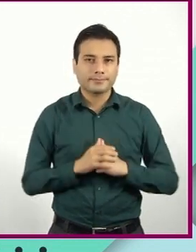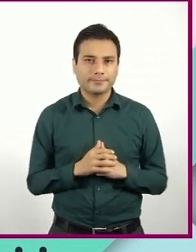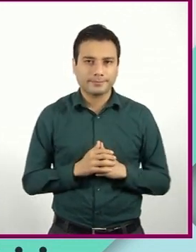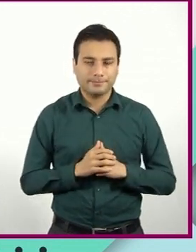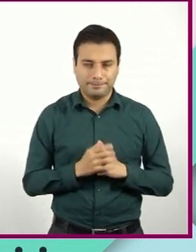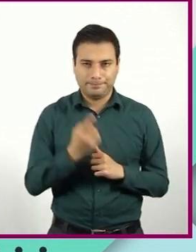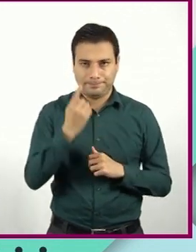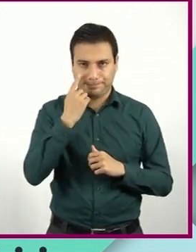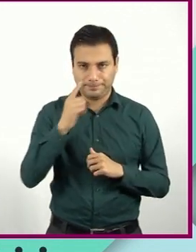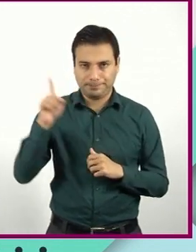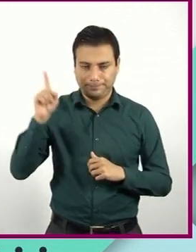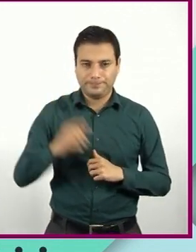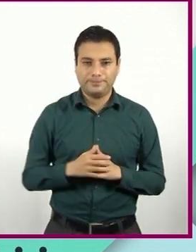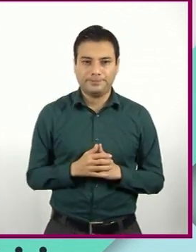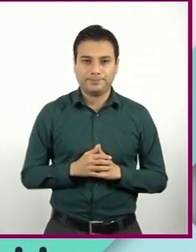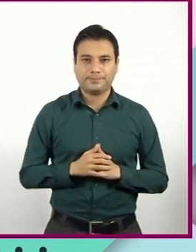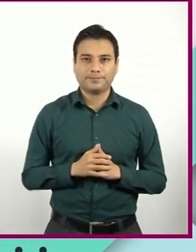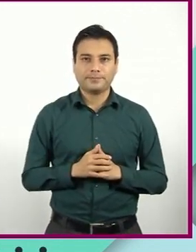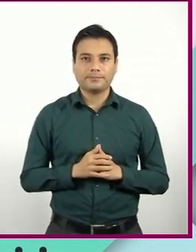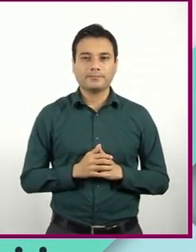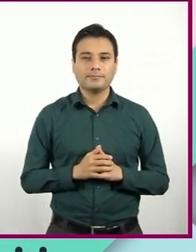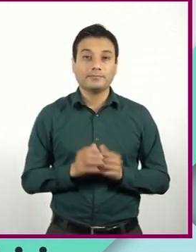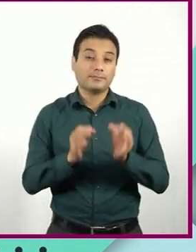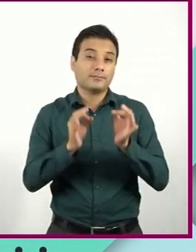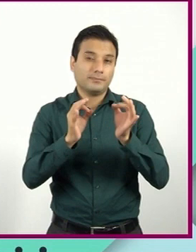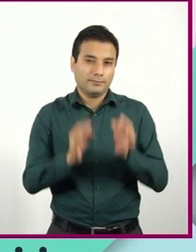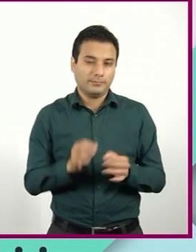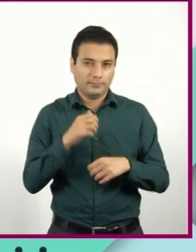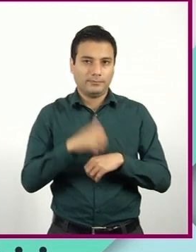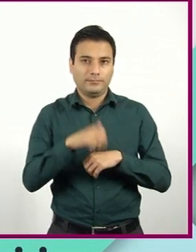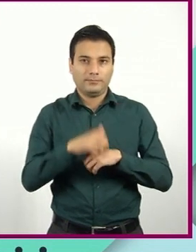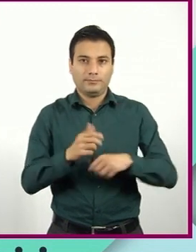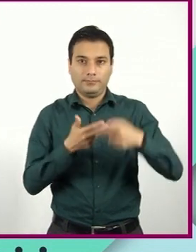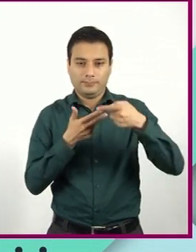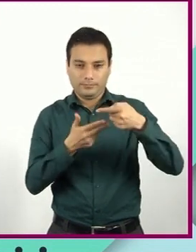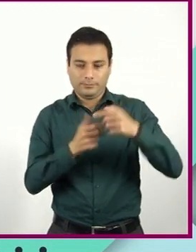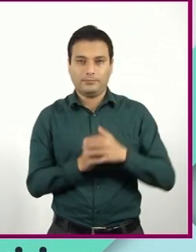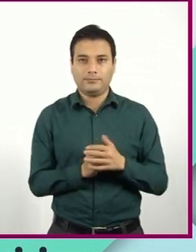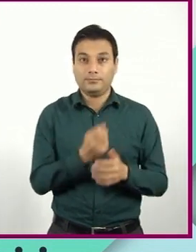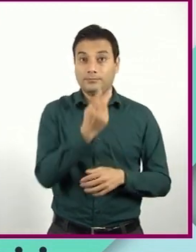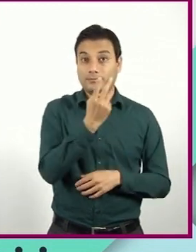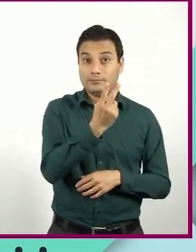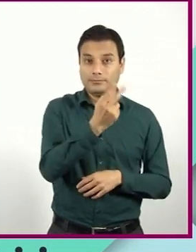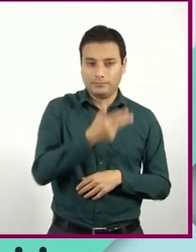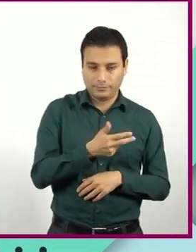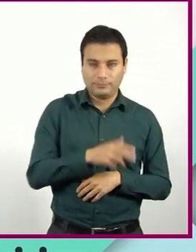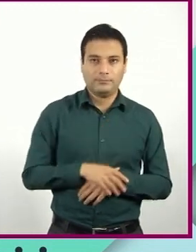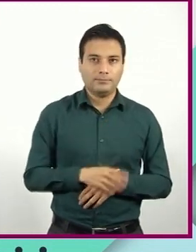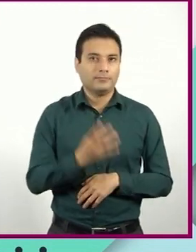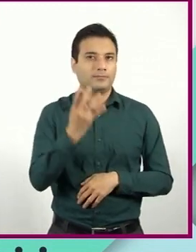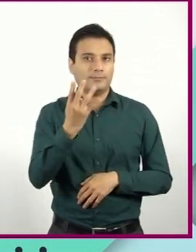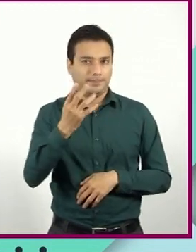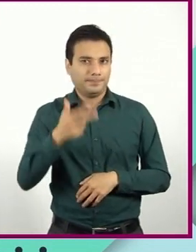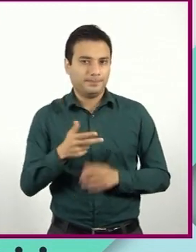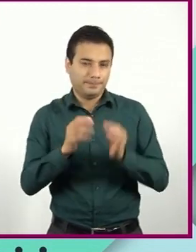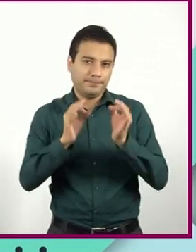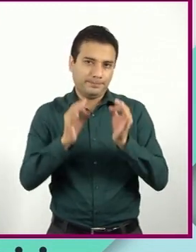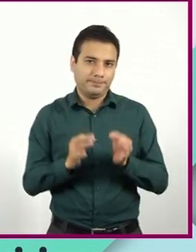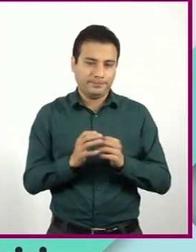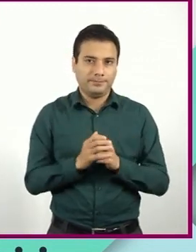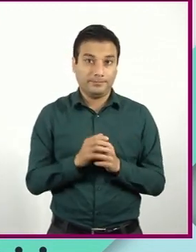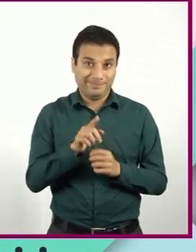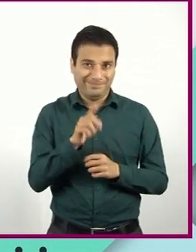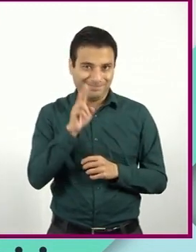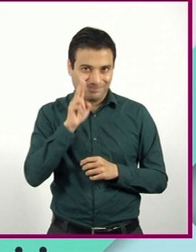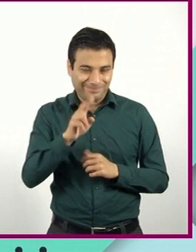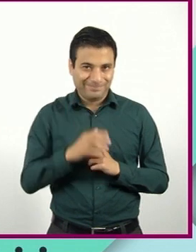2/4, con denominador 8, que son 2/8 y 4/8 respectivamente. Así podemos